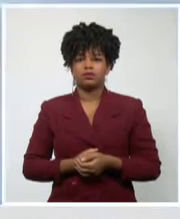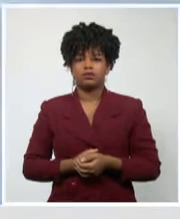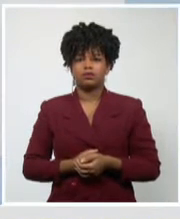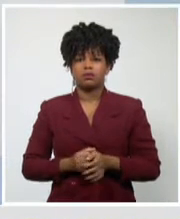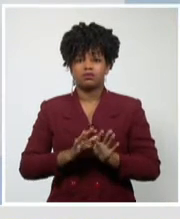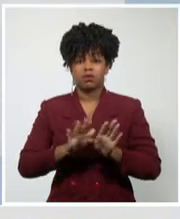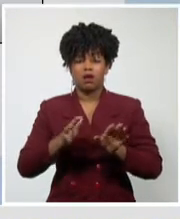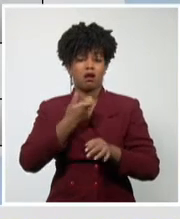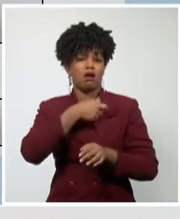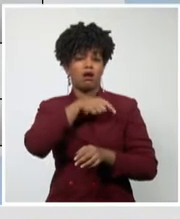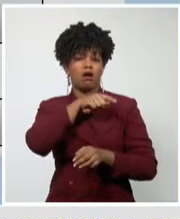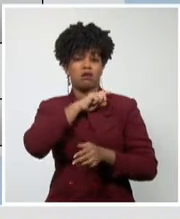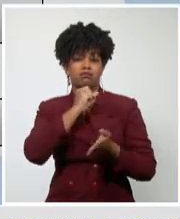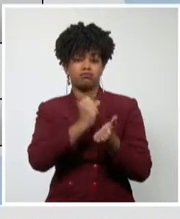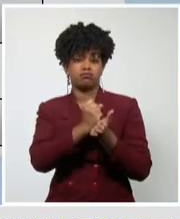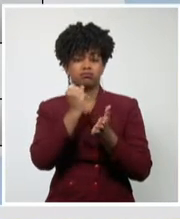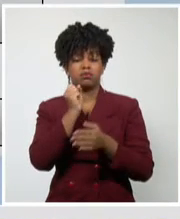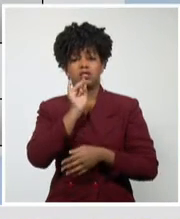ayer